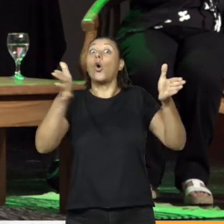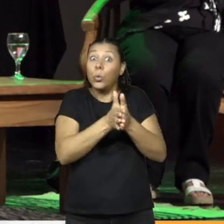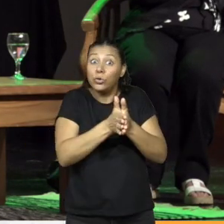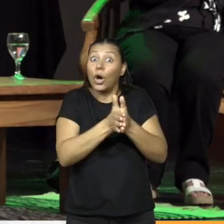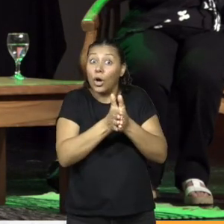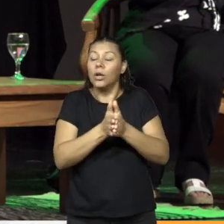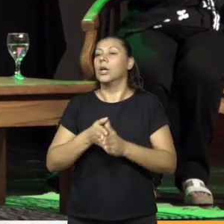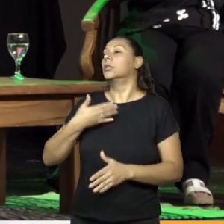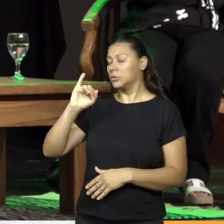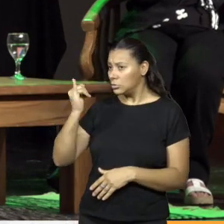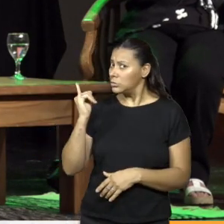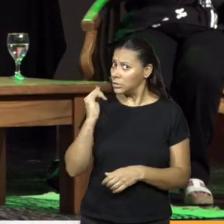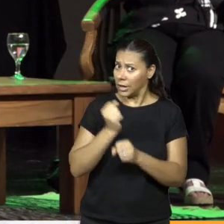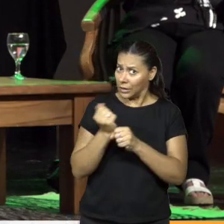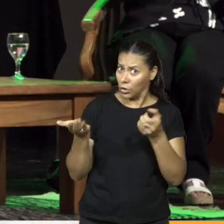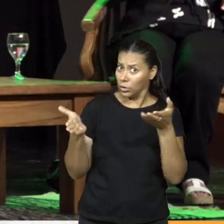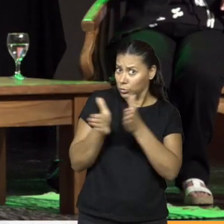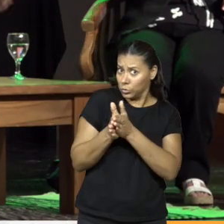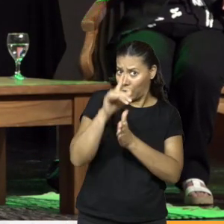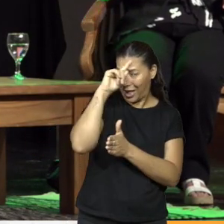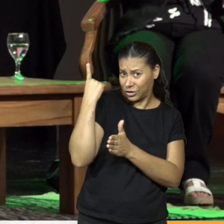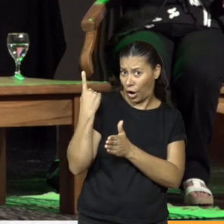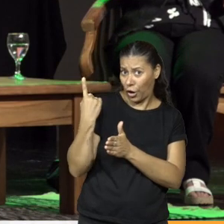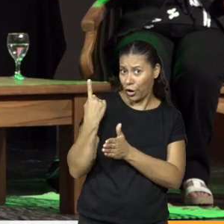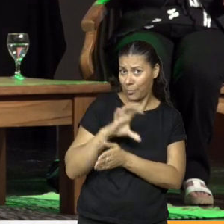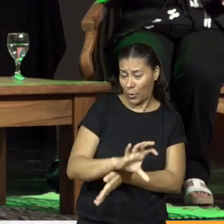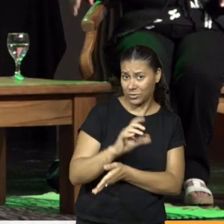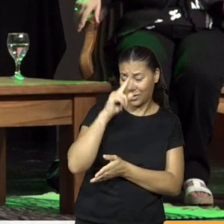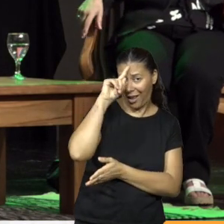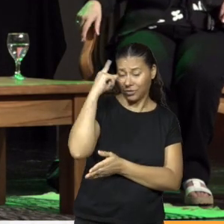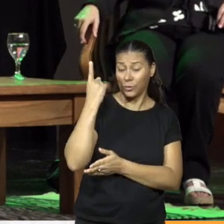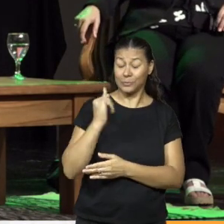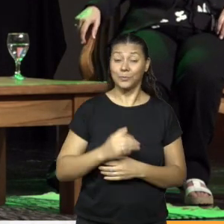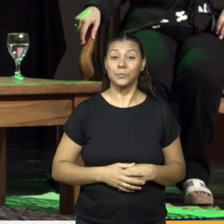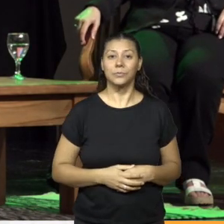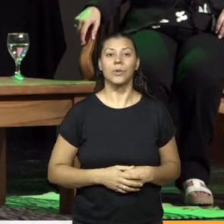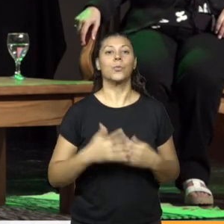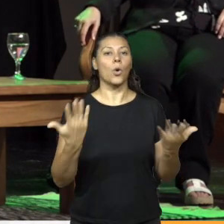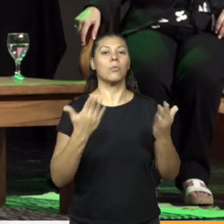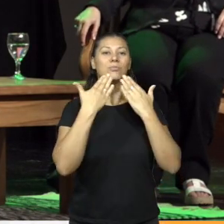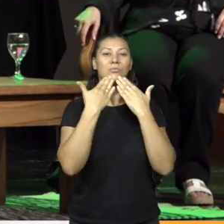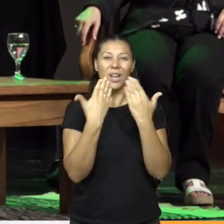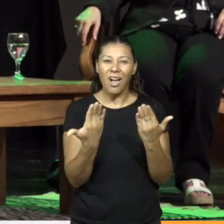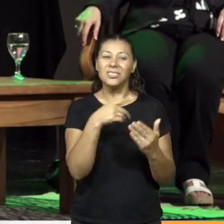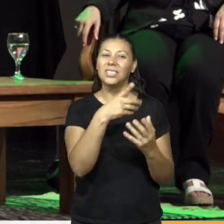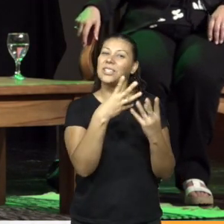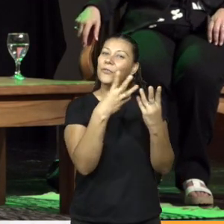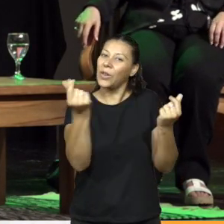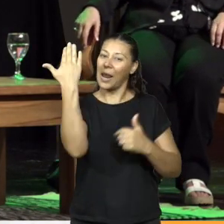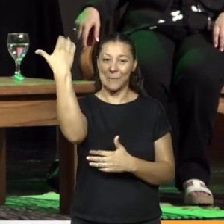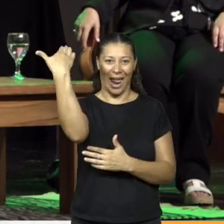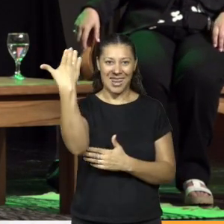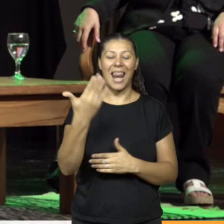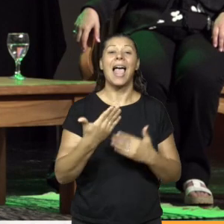Sí, hay un trabajo conjunto con Nación, sí. Bueno, muchas gracias. Damos por finalizado el panel.